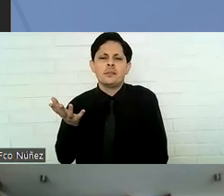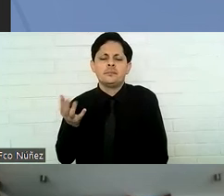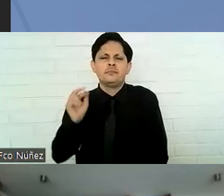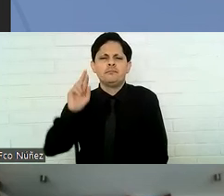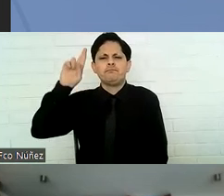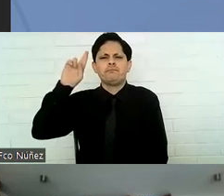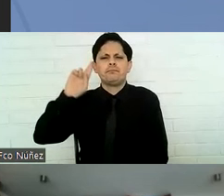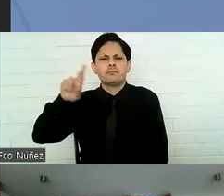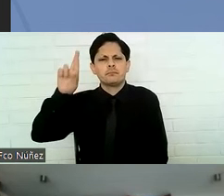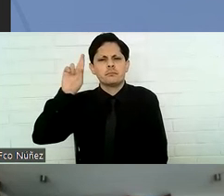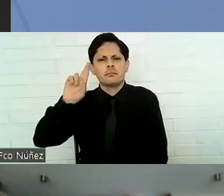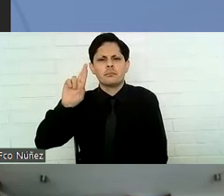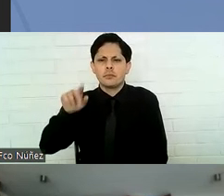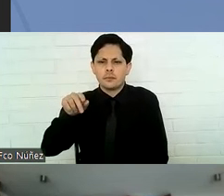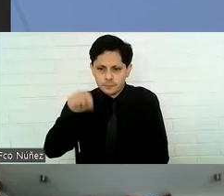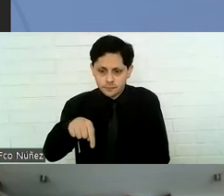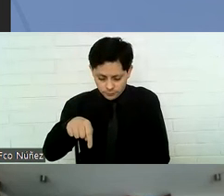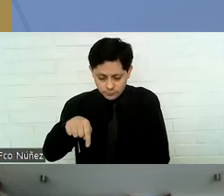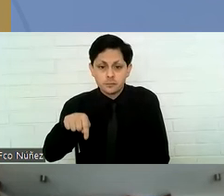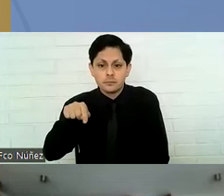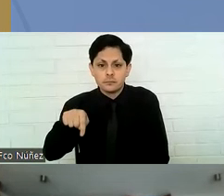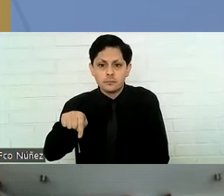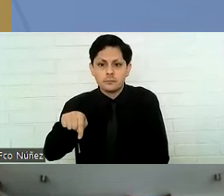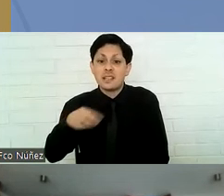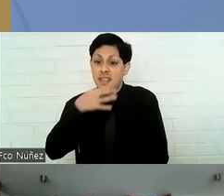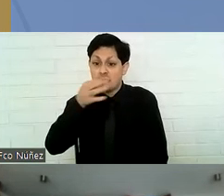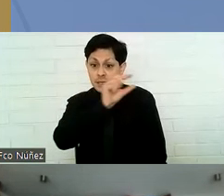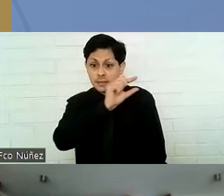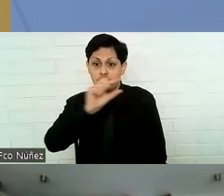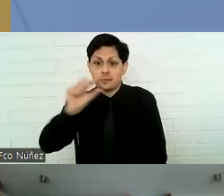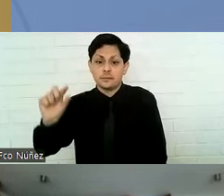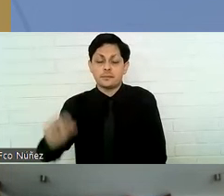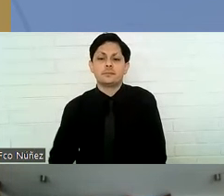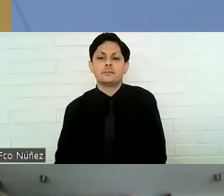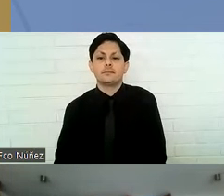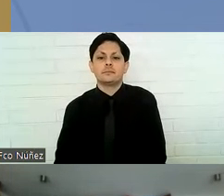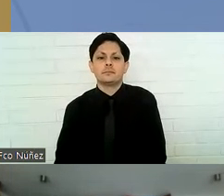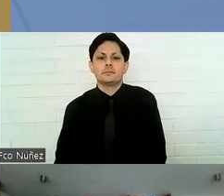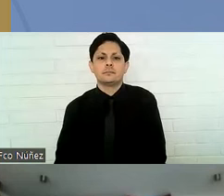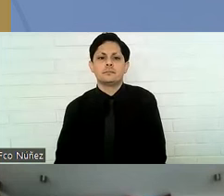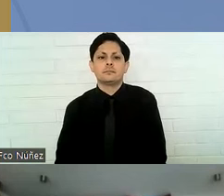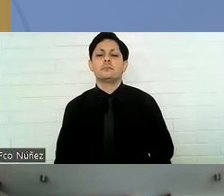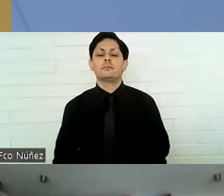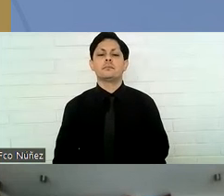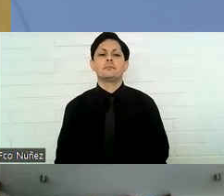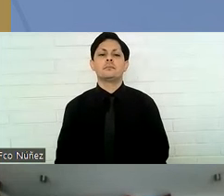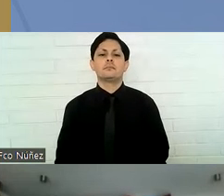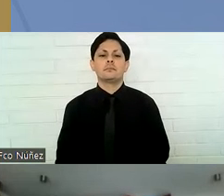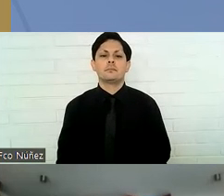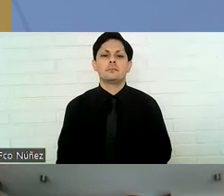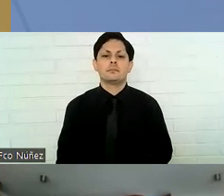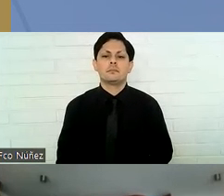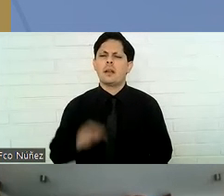reflexiones. Hoy no sé por qué no me da. Dice, Tendríamos que realizar